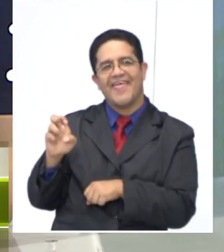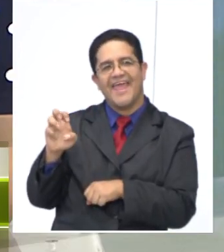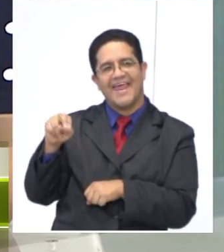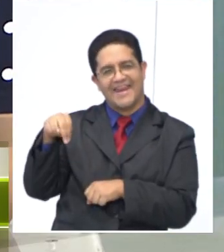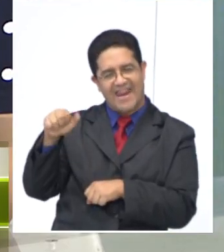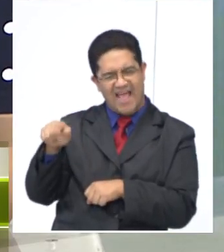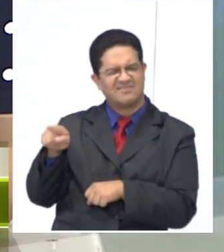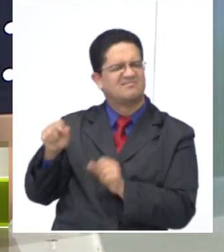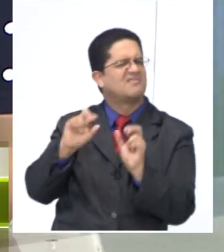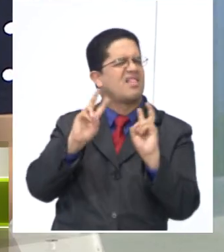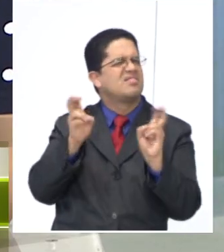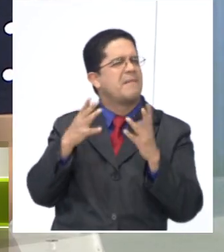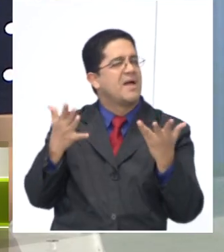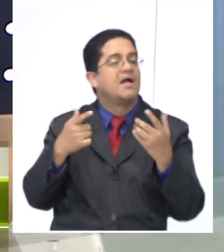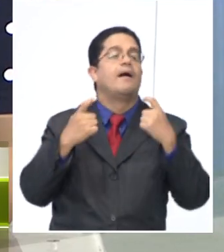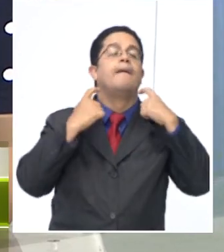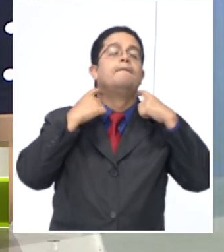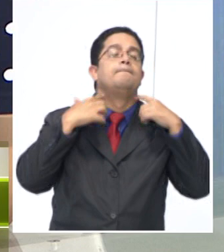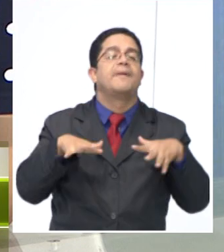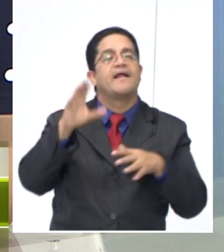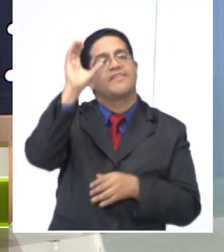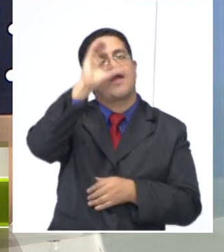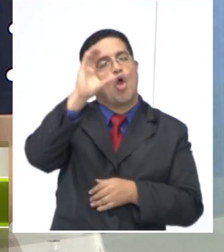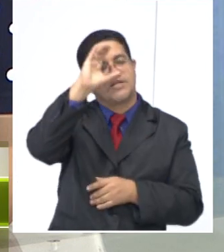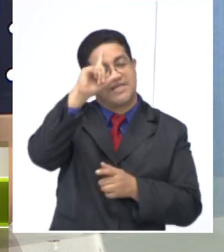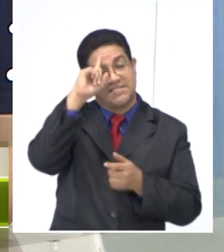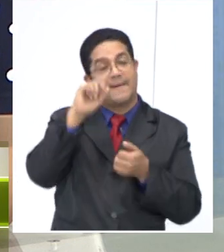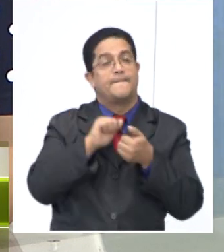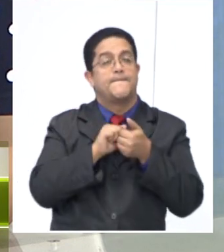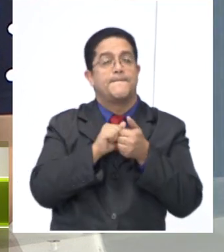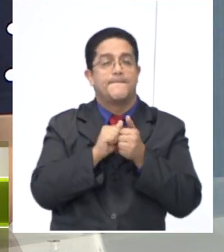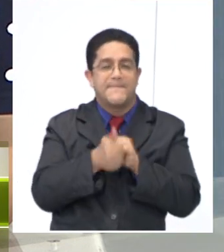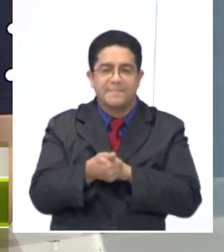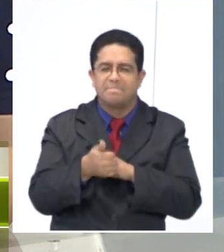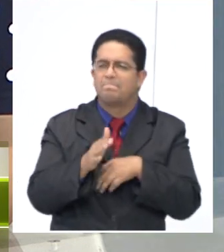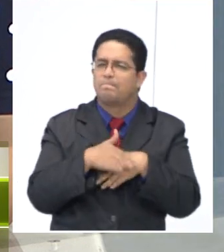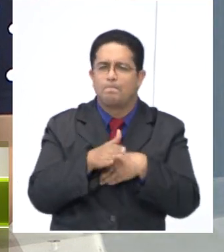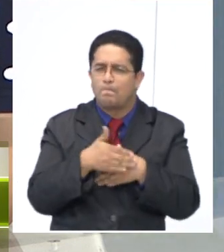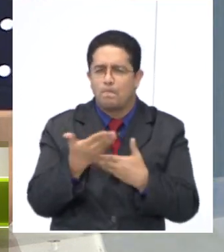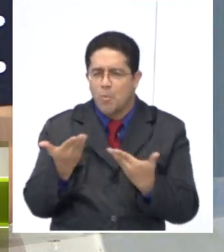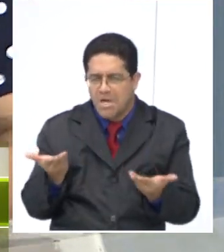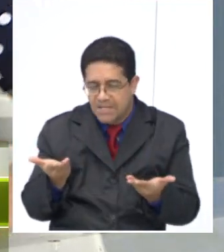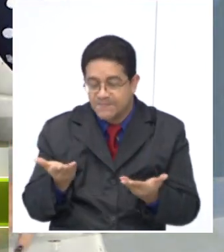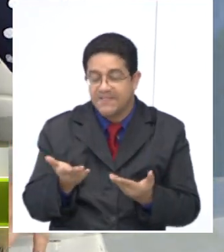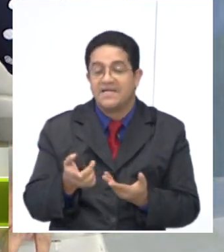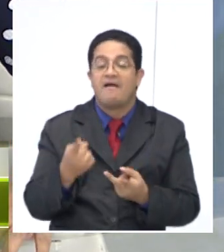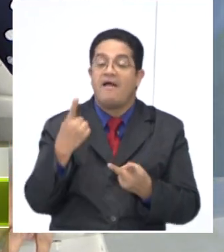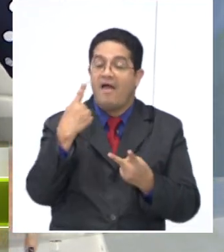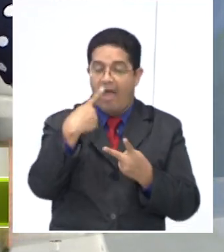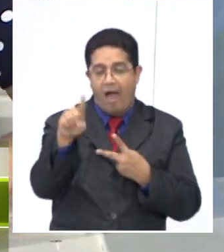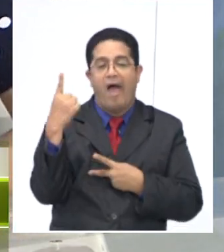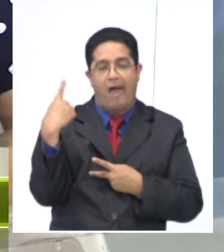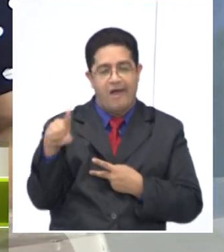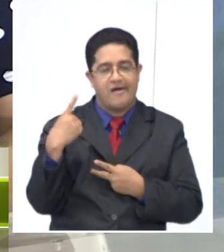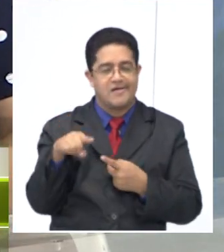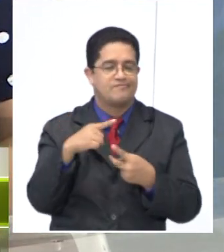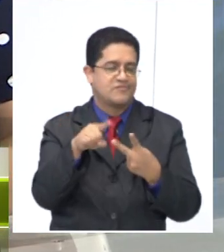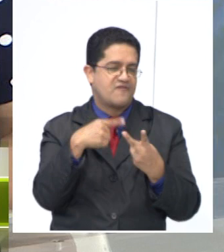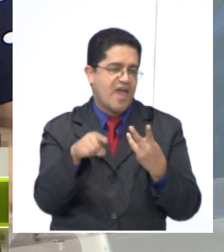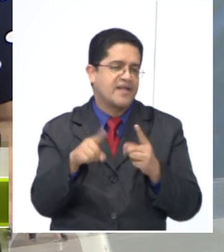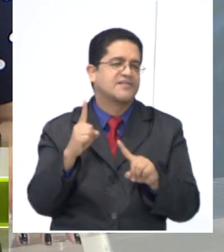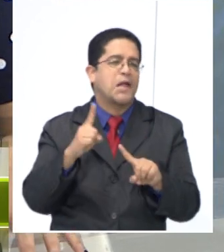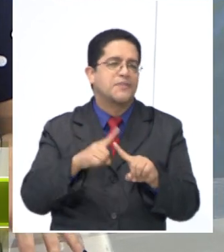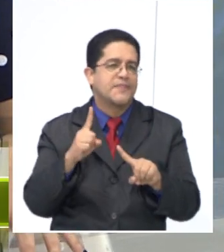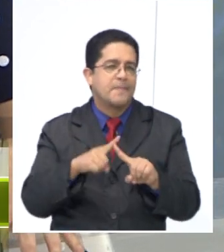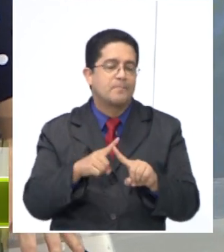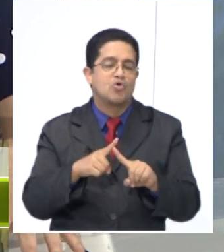estamos hablando sobre la pérdida de la conciencia, sus causas y motivos. Existen diferentes clasificaciones